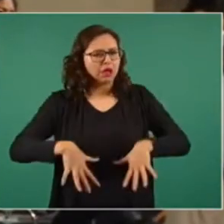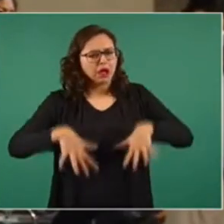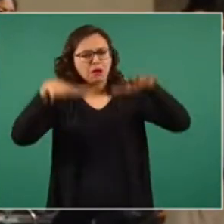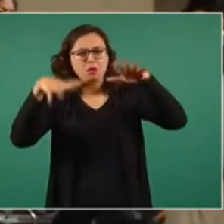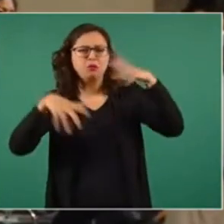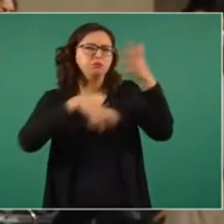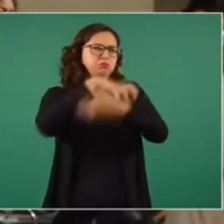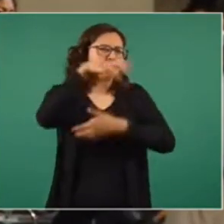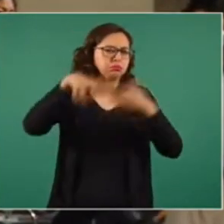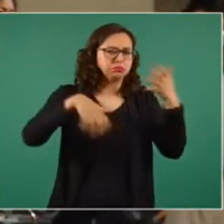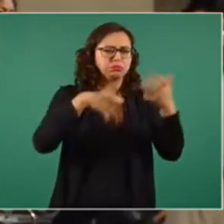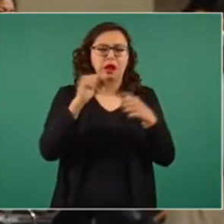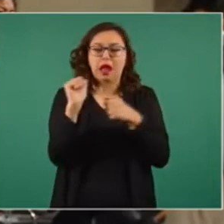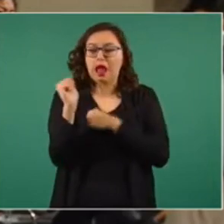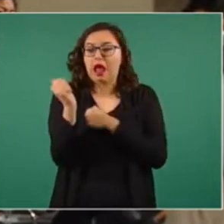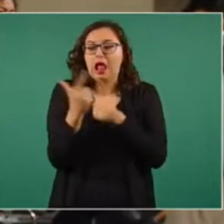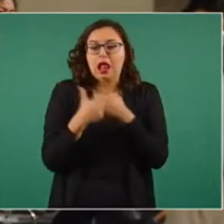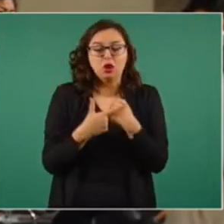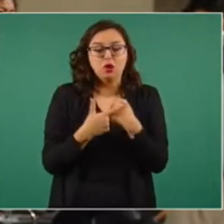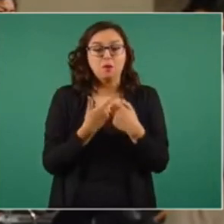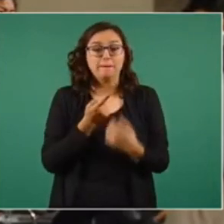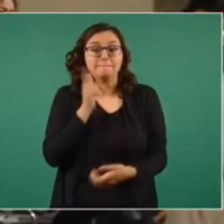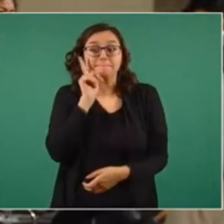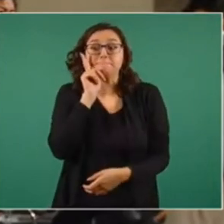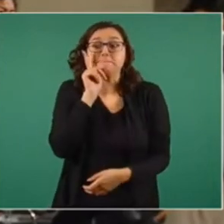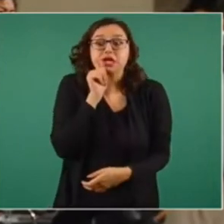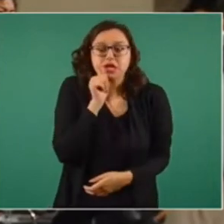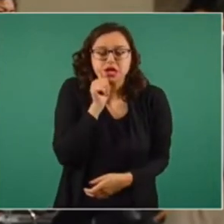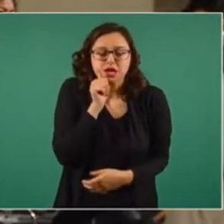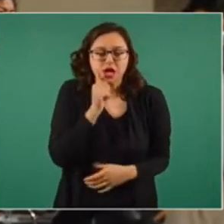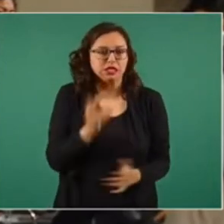Yo no sé cómo lo hacían tan rápido, porque